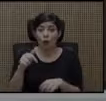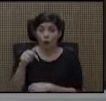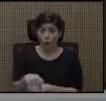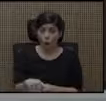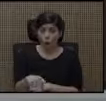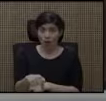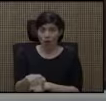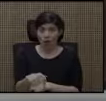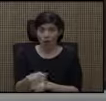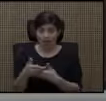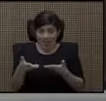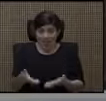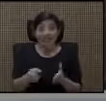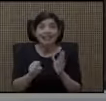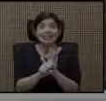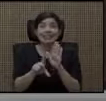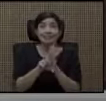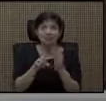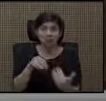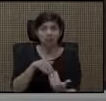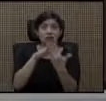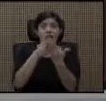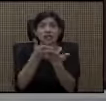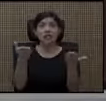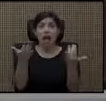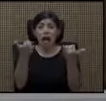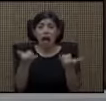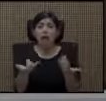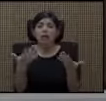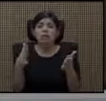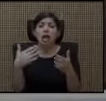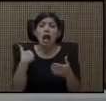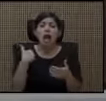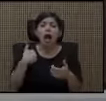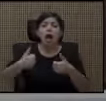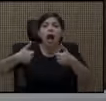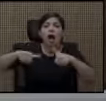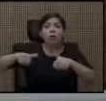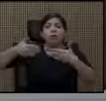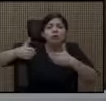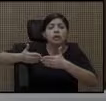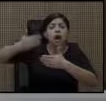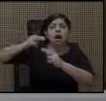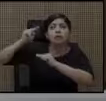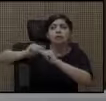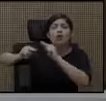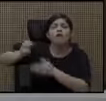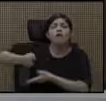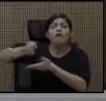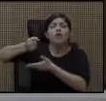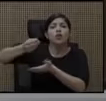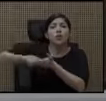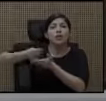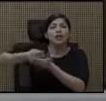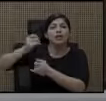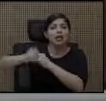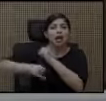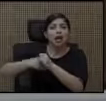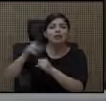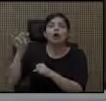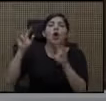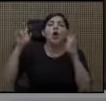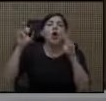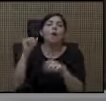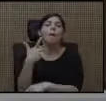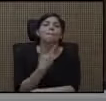ante este congreso está un acuerdo negociado con el fondo monetario internacional que es la vacuna para la estabilidad